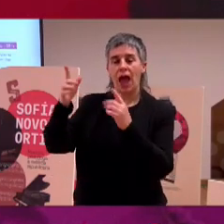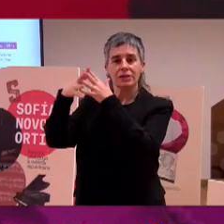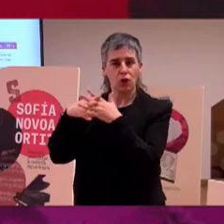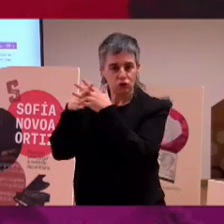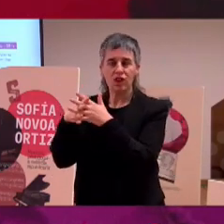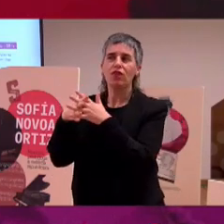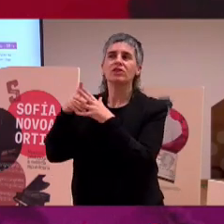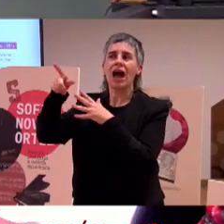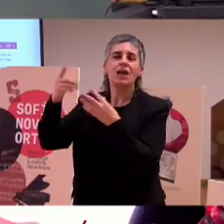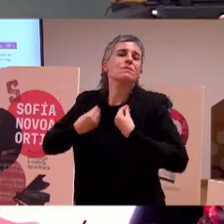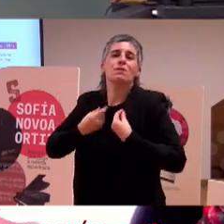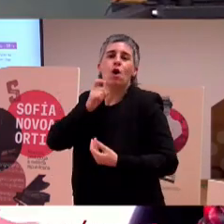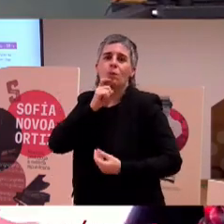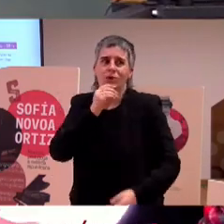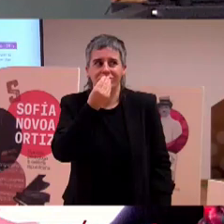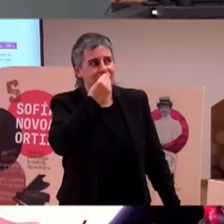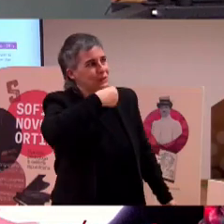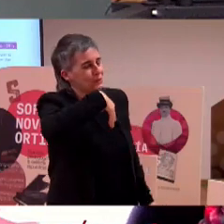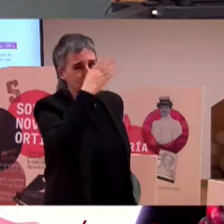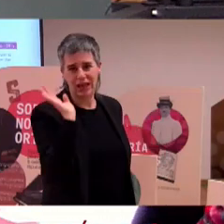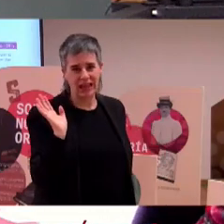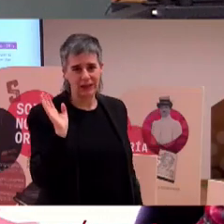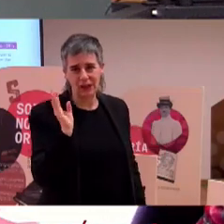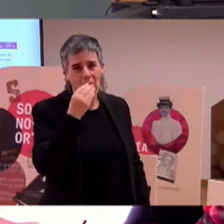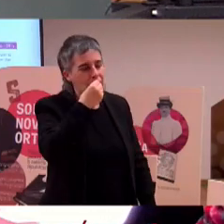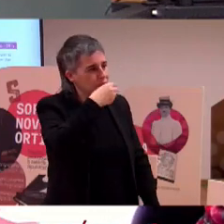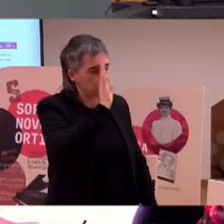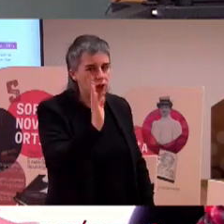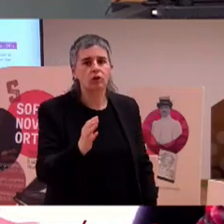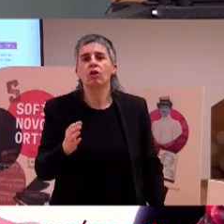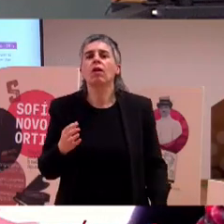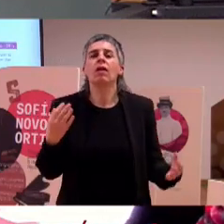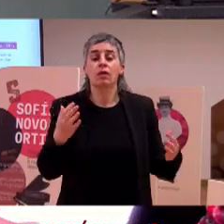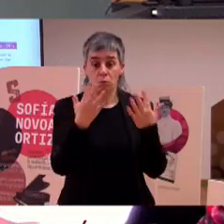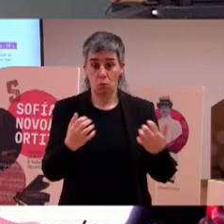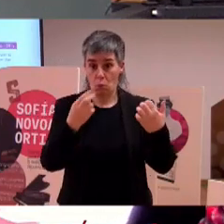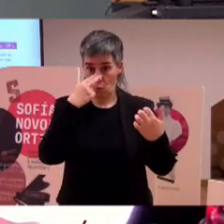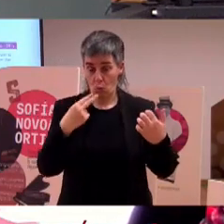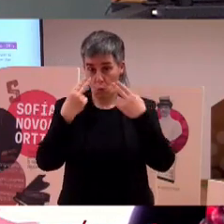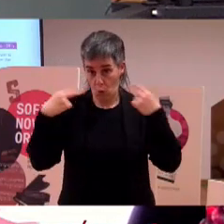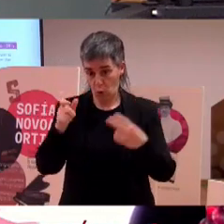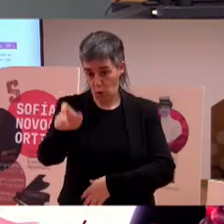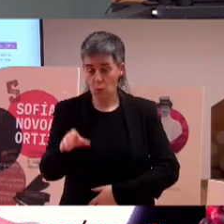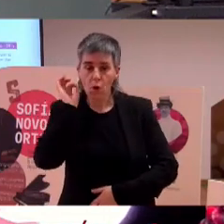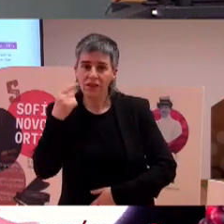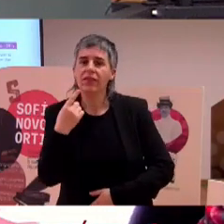Feliz. Estupendamente. E liberada. Sí, tuvo que luchar, claro. Pero estaba acostumbrada a